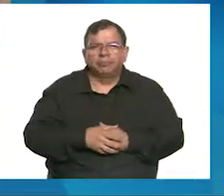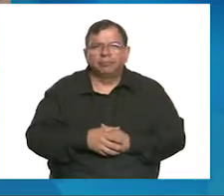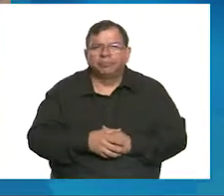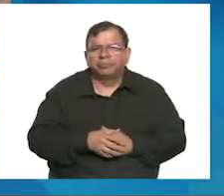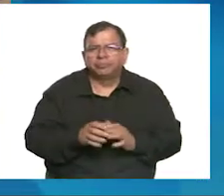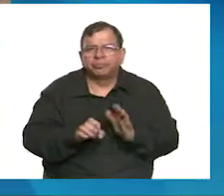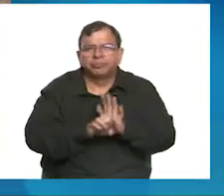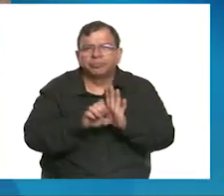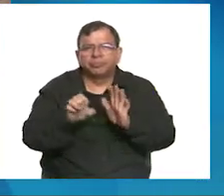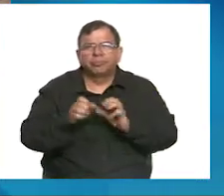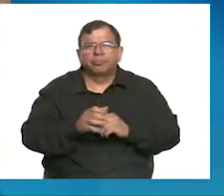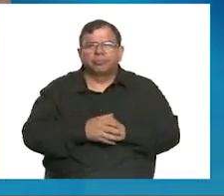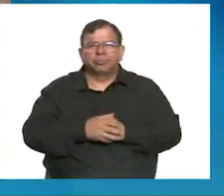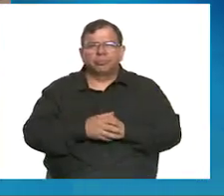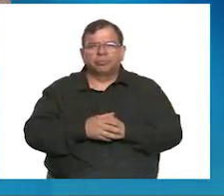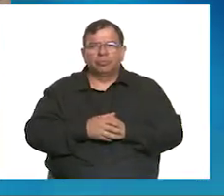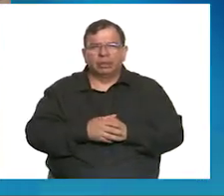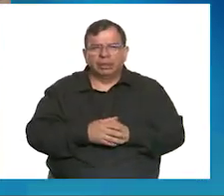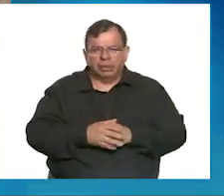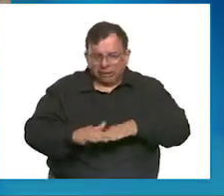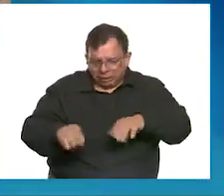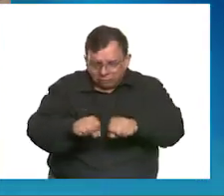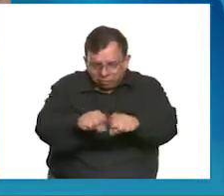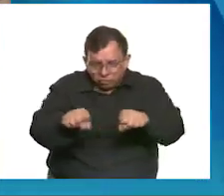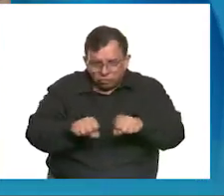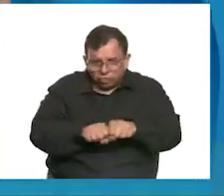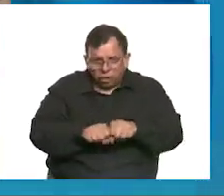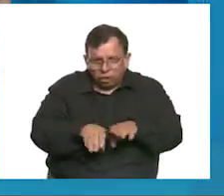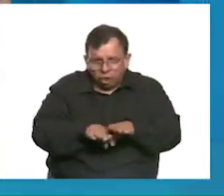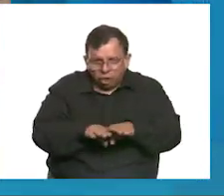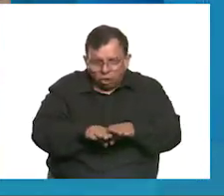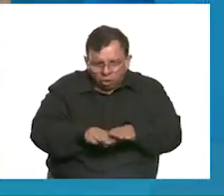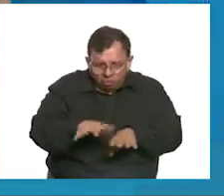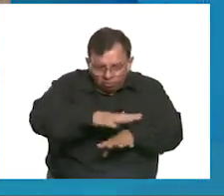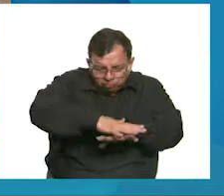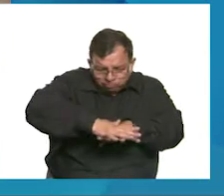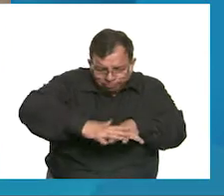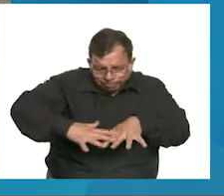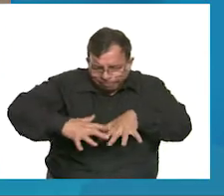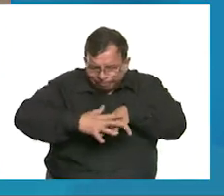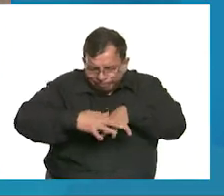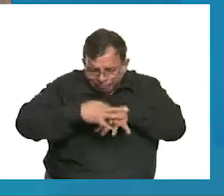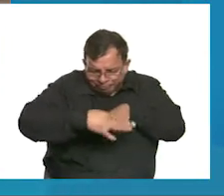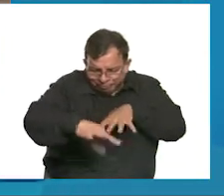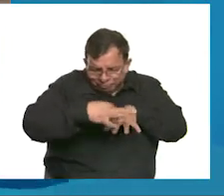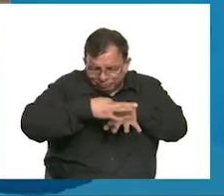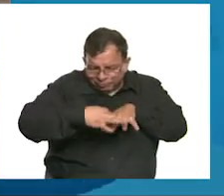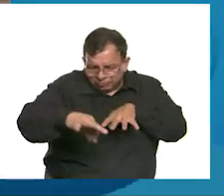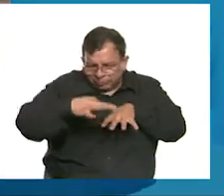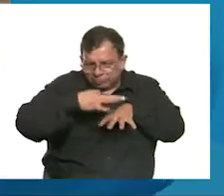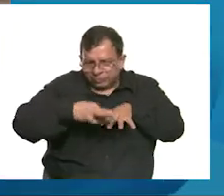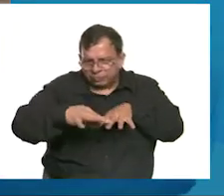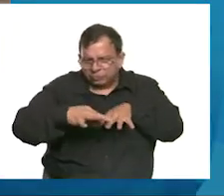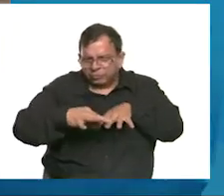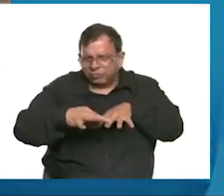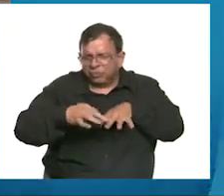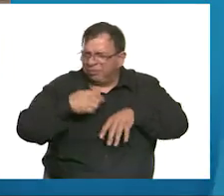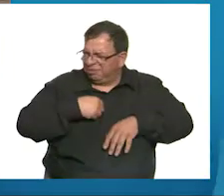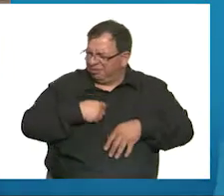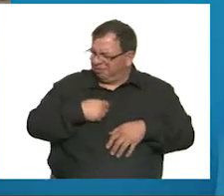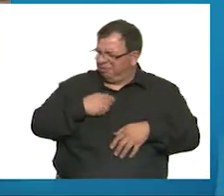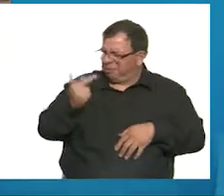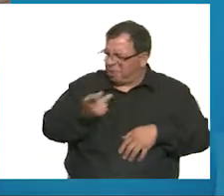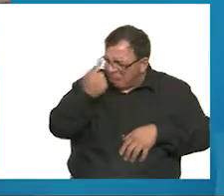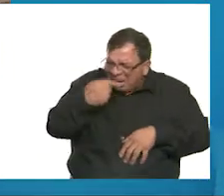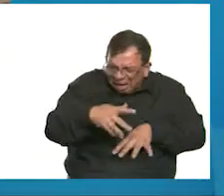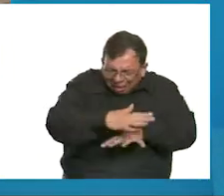Por ejemplo, en las banquetas existen largas líneas que dividen el piso. Y en cierta ocasión, una vez pregunté por qué